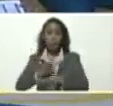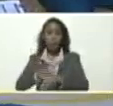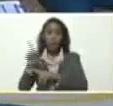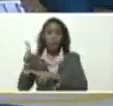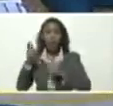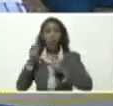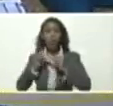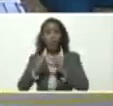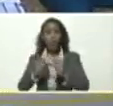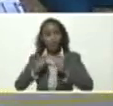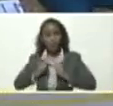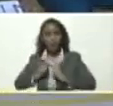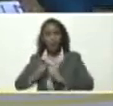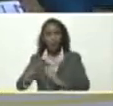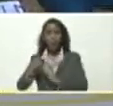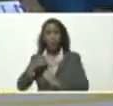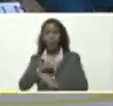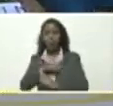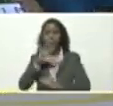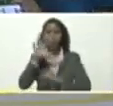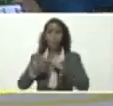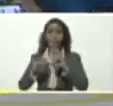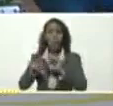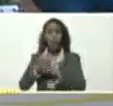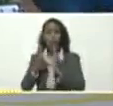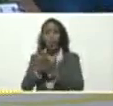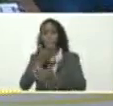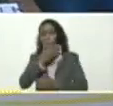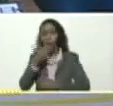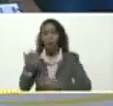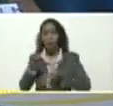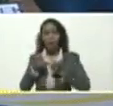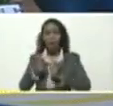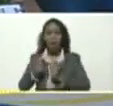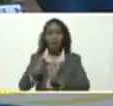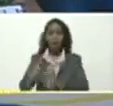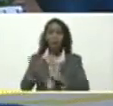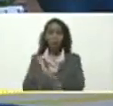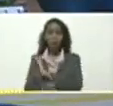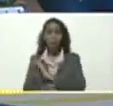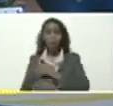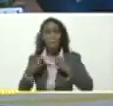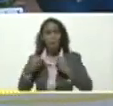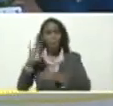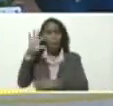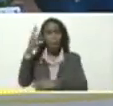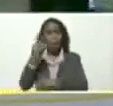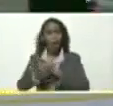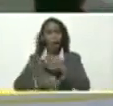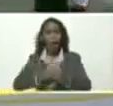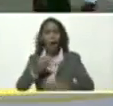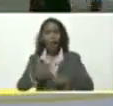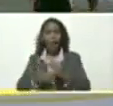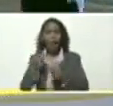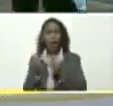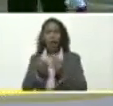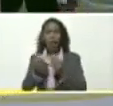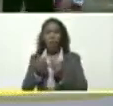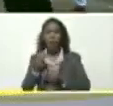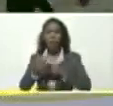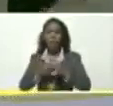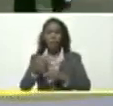los tratamientos. Estamos comprando en el mundo los mejores tratamientos para lograr, como lo logramos con